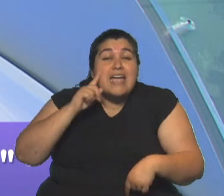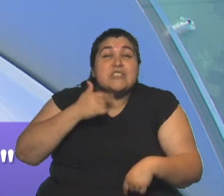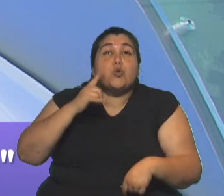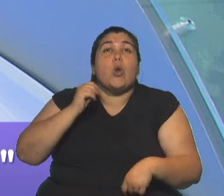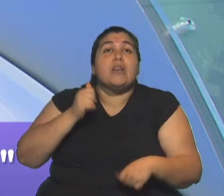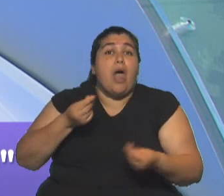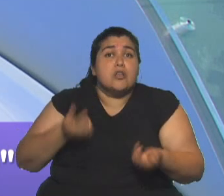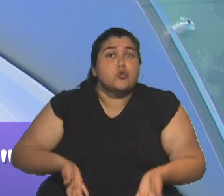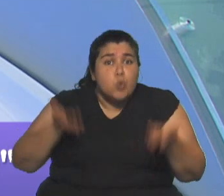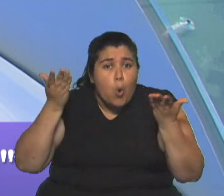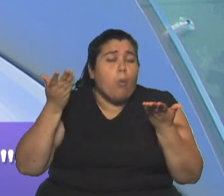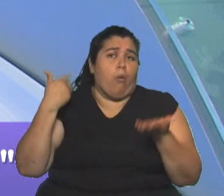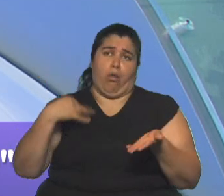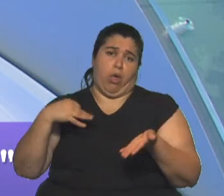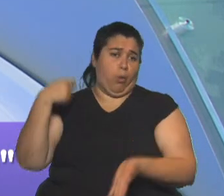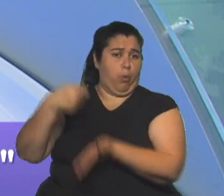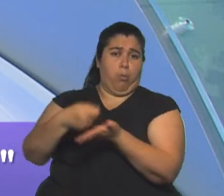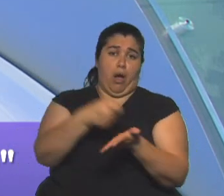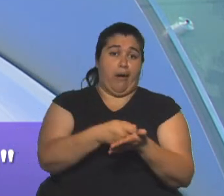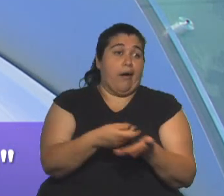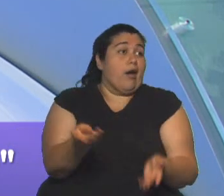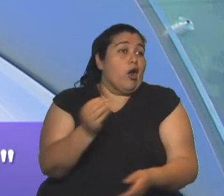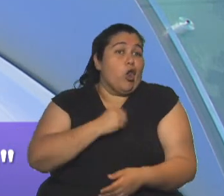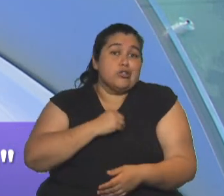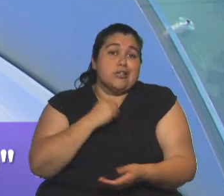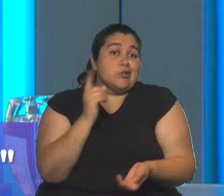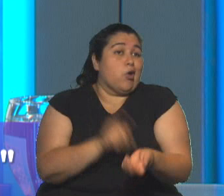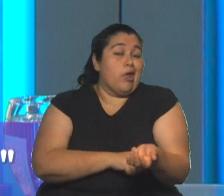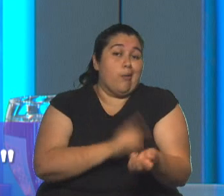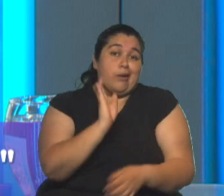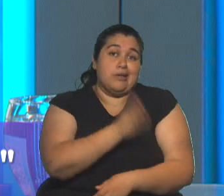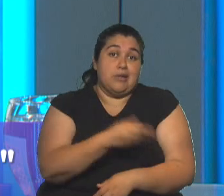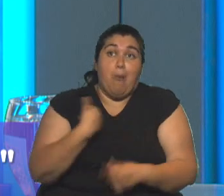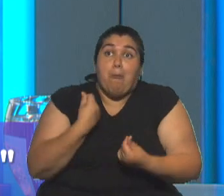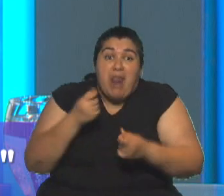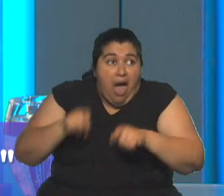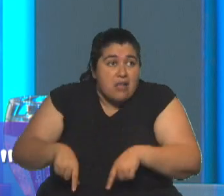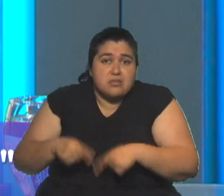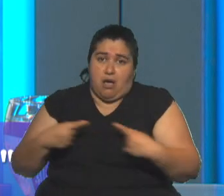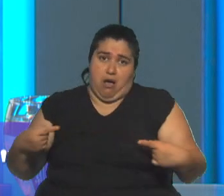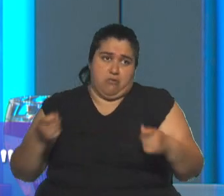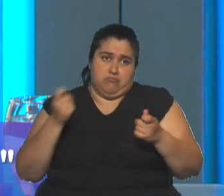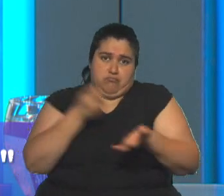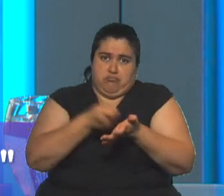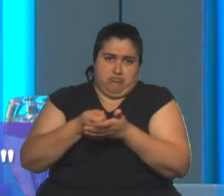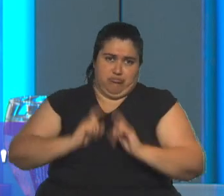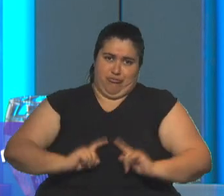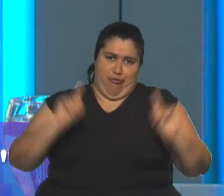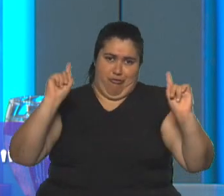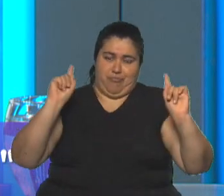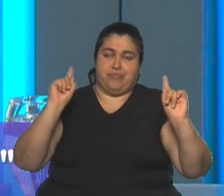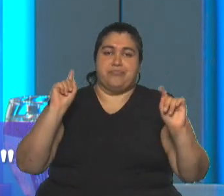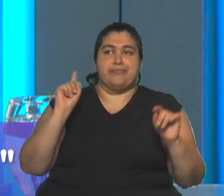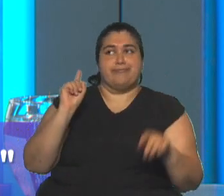mundo. Si no alcanza, lo lamento por los diabéticos, pero con mi plata no. Digo, no es el sistema solidario